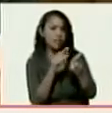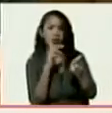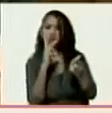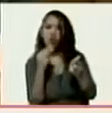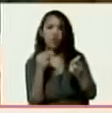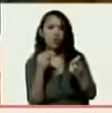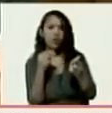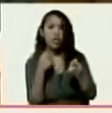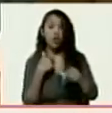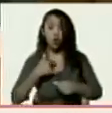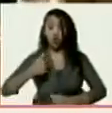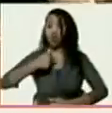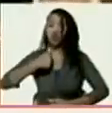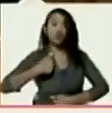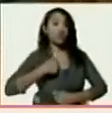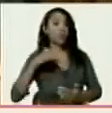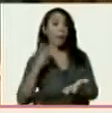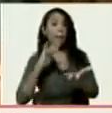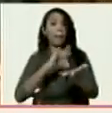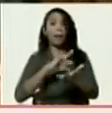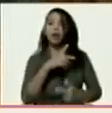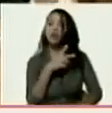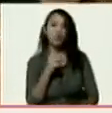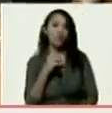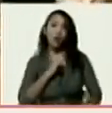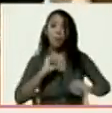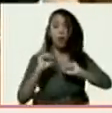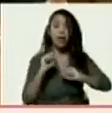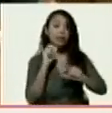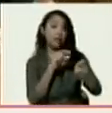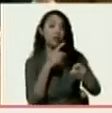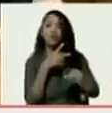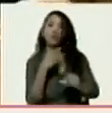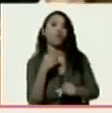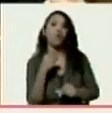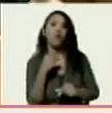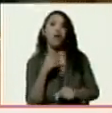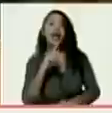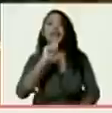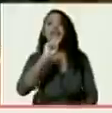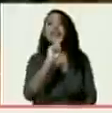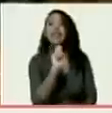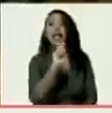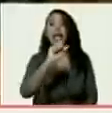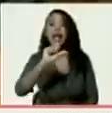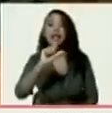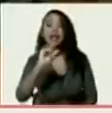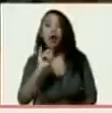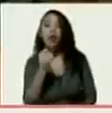protagonismo lo que nos mueve. Quien debe ir ante el TCJ es la nueva directiva